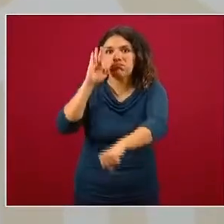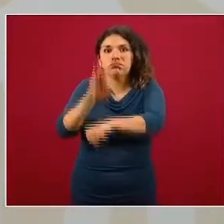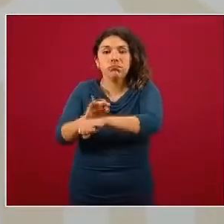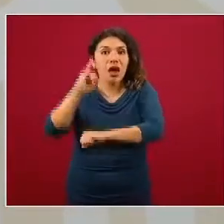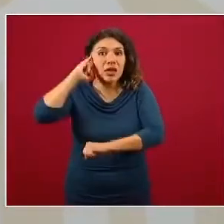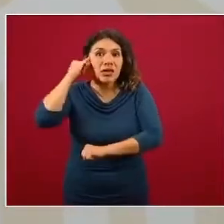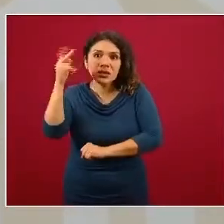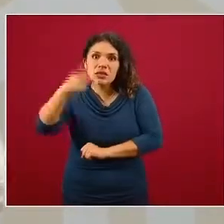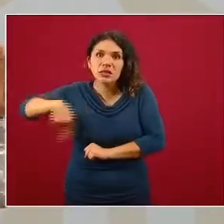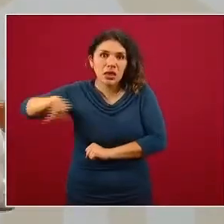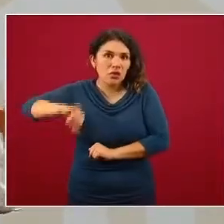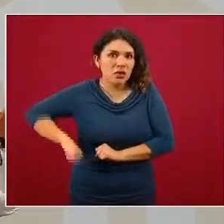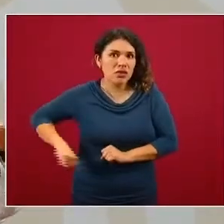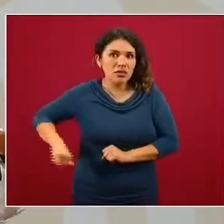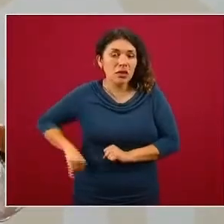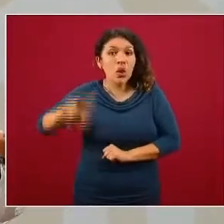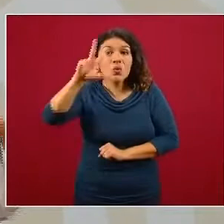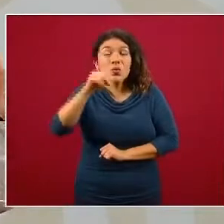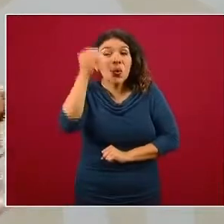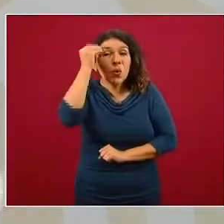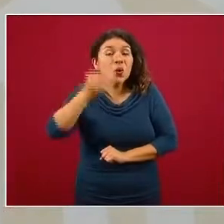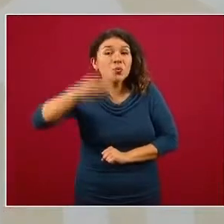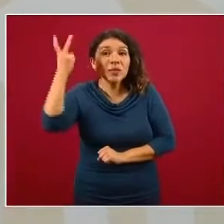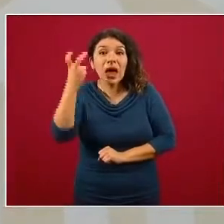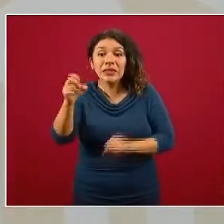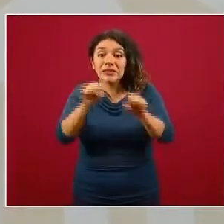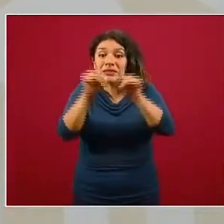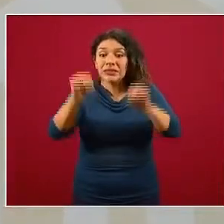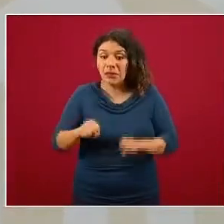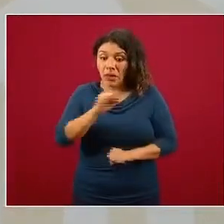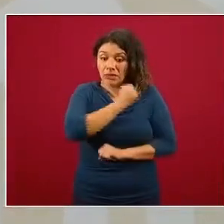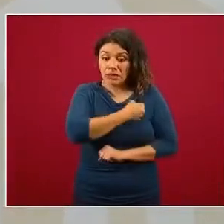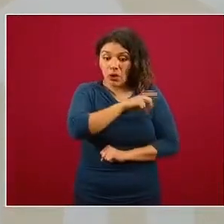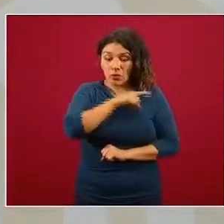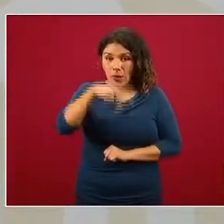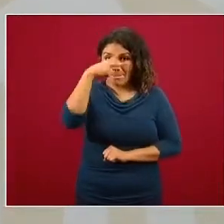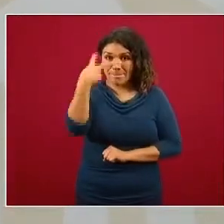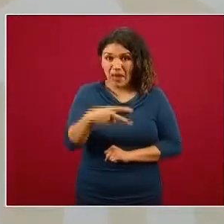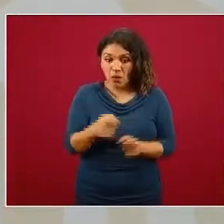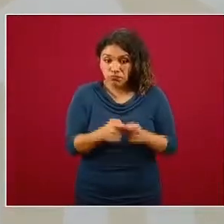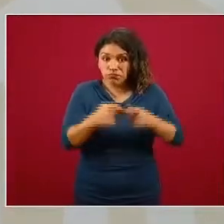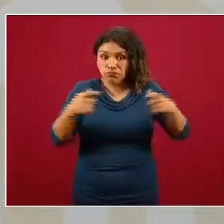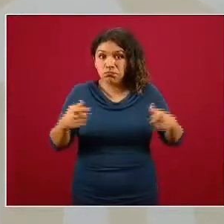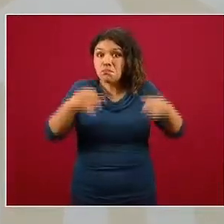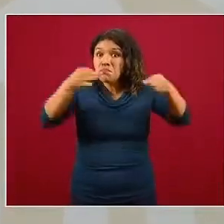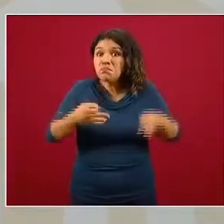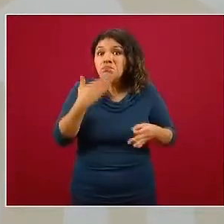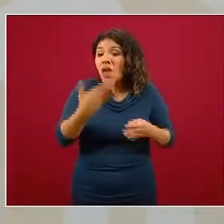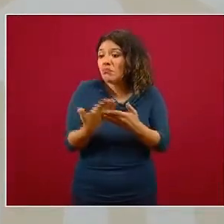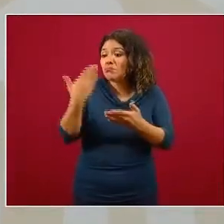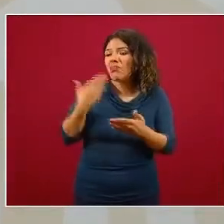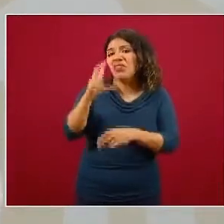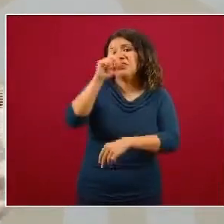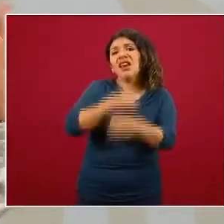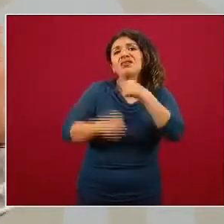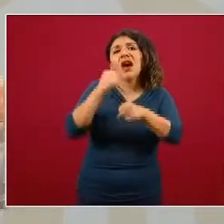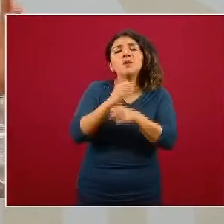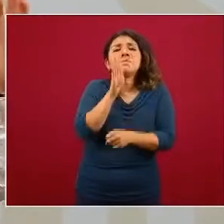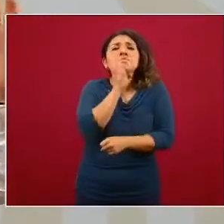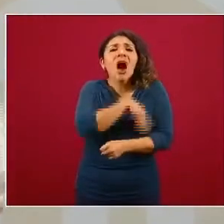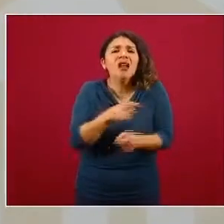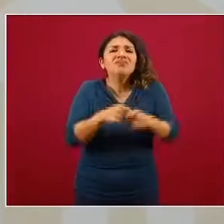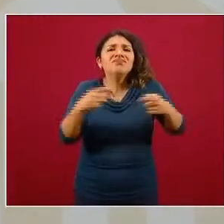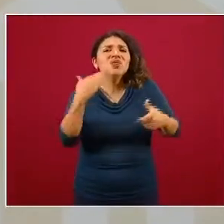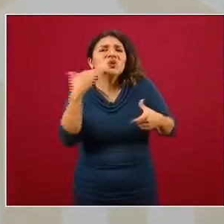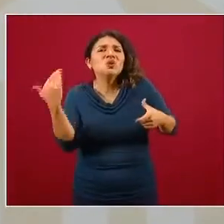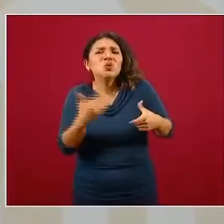comunidades indígenas y no olvidar nunca que el sistema de salud de México no creció apropiadamente en las últimas 3 décadas, además de que